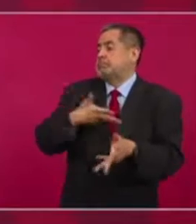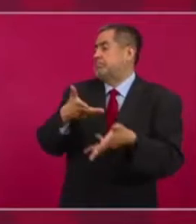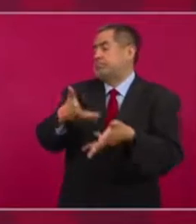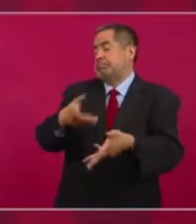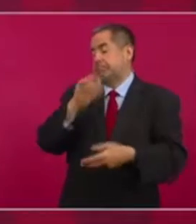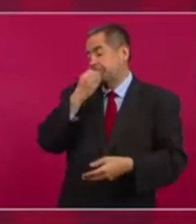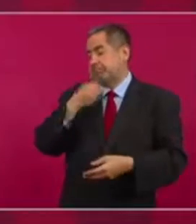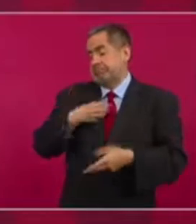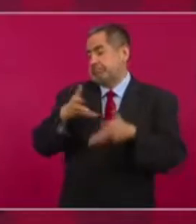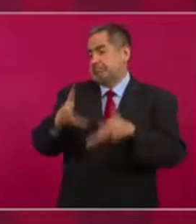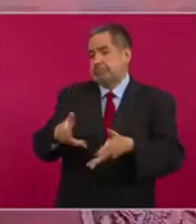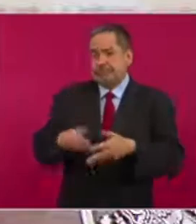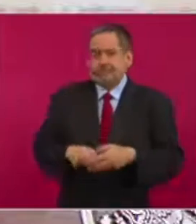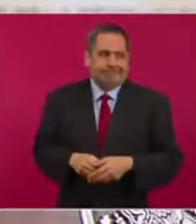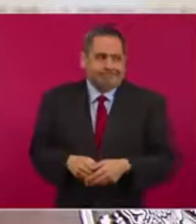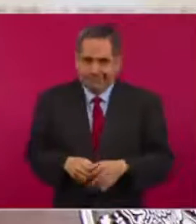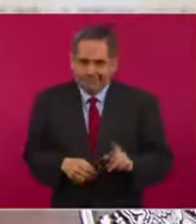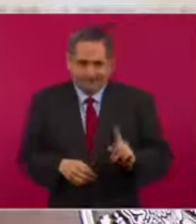Ya era